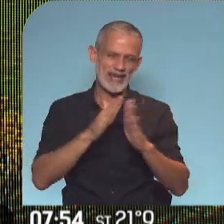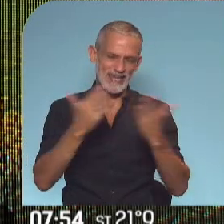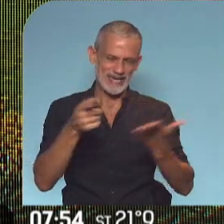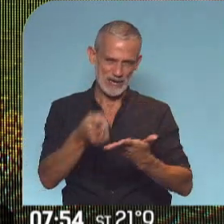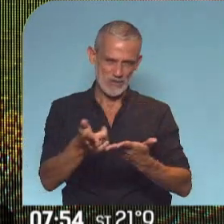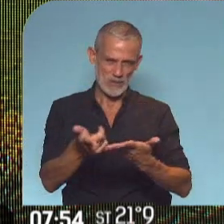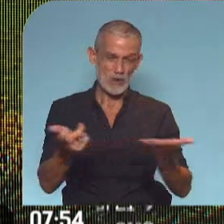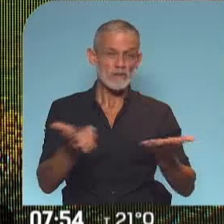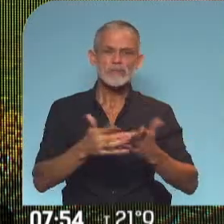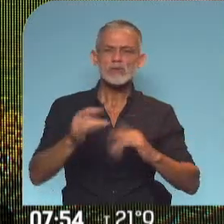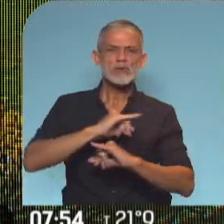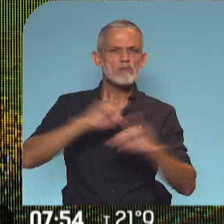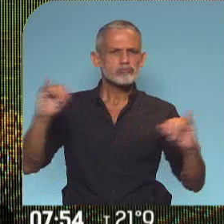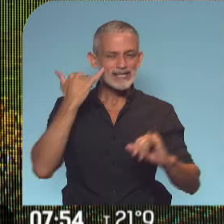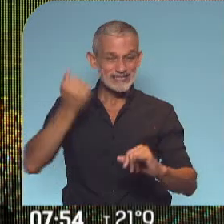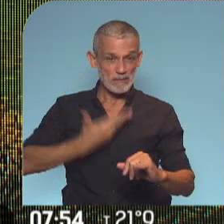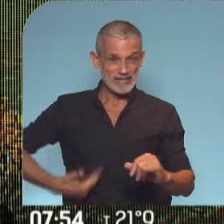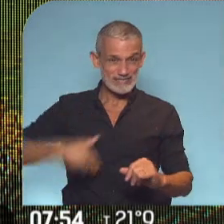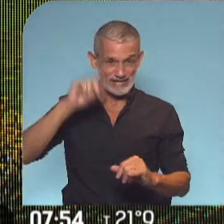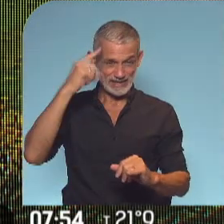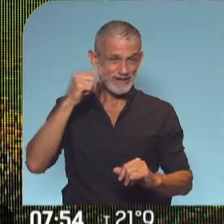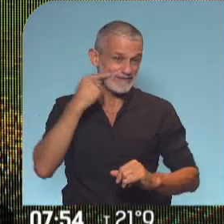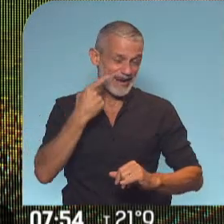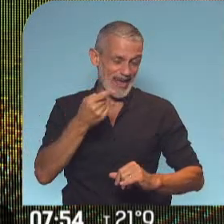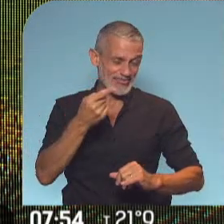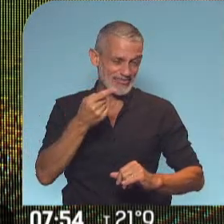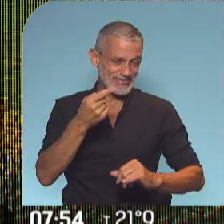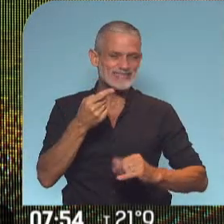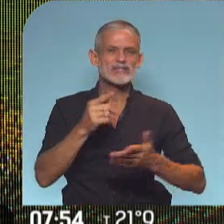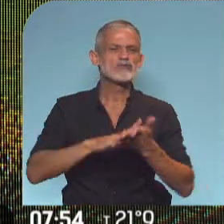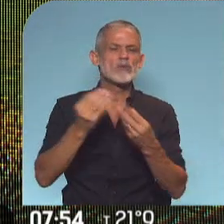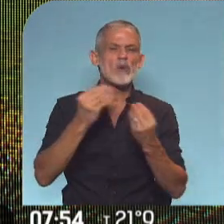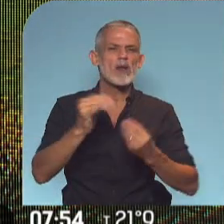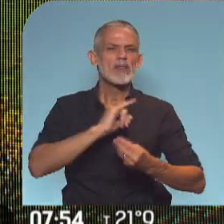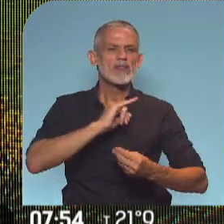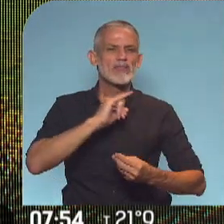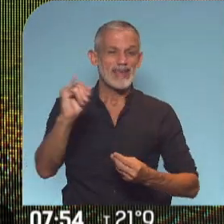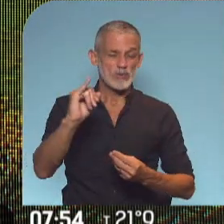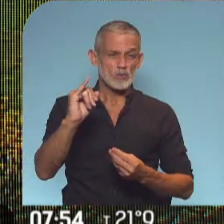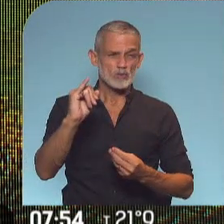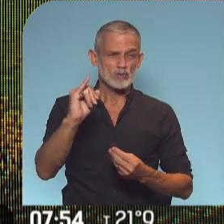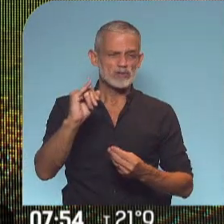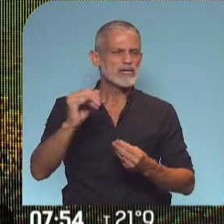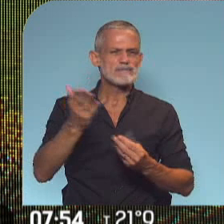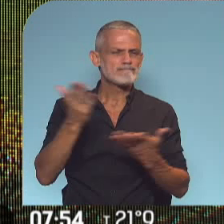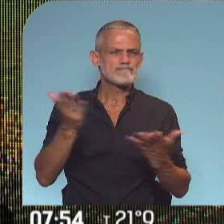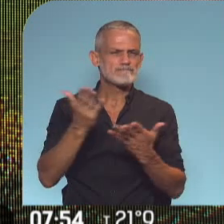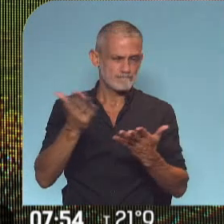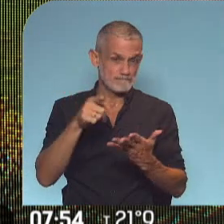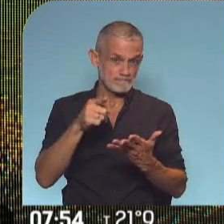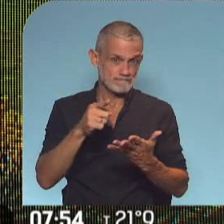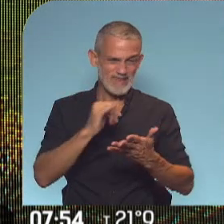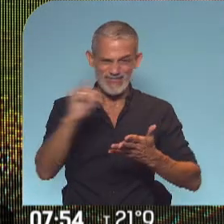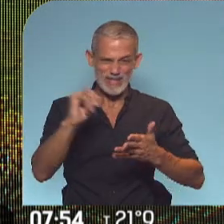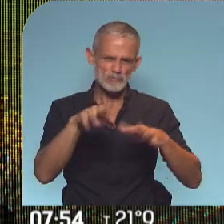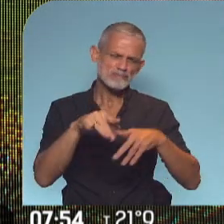a propósito de un anuncio que ya hizo el presidente de la Nación, Alberto Fernández, sobre una denuncia donde se pretende que